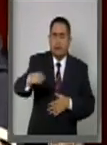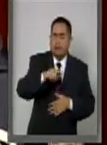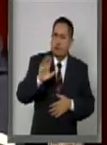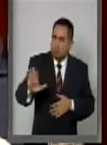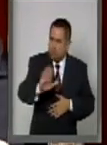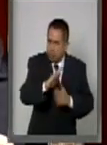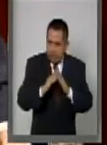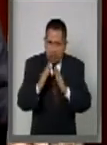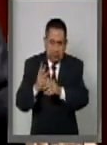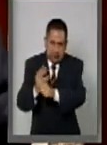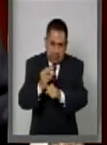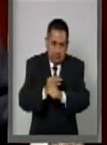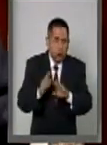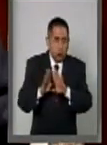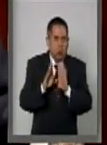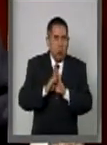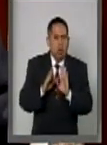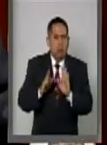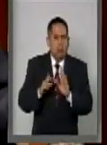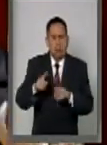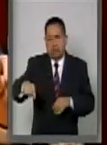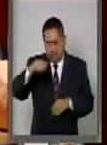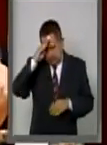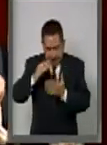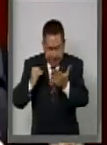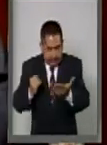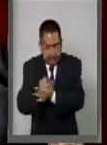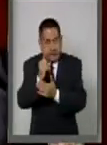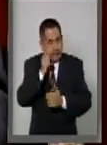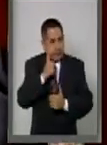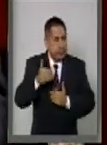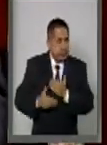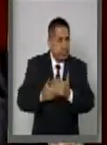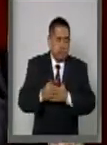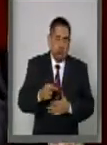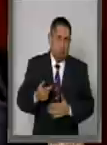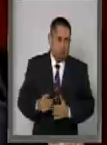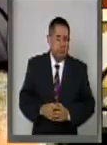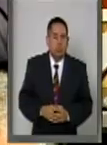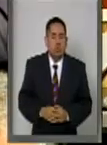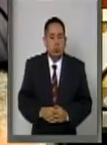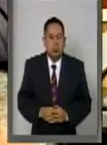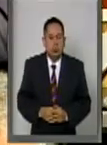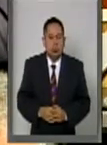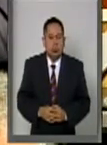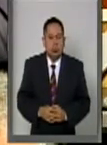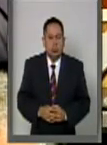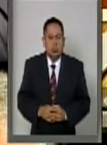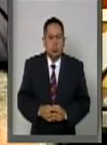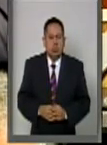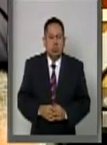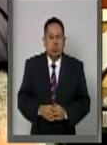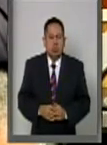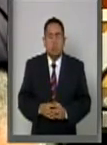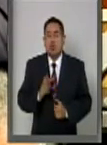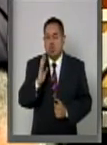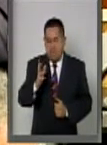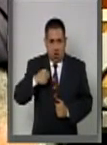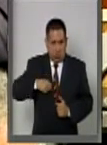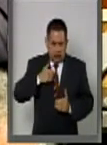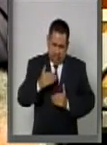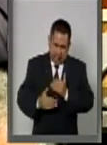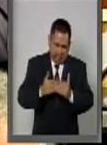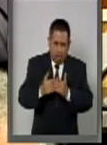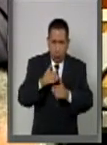hogar, participando de forma decisiva en cada una de las decisiones. Mucho hemos avanzado en